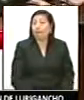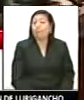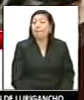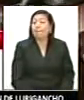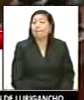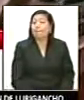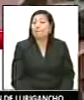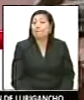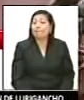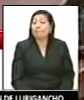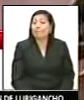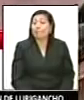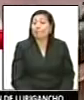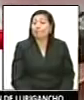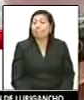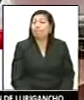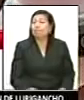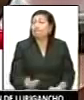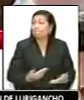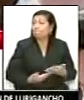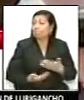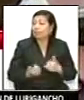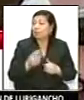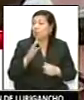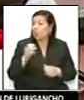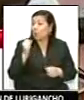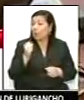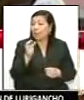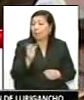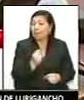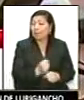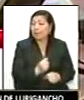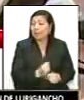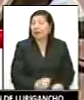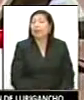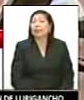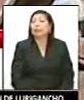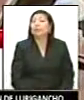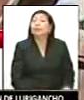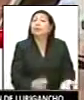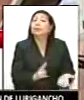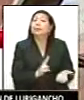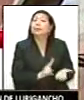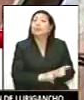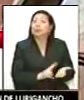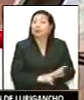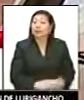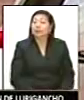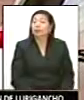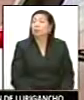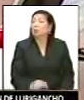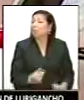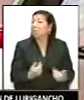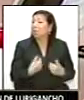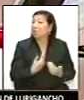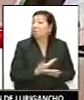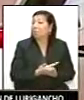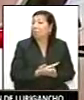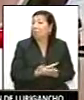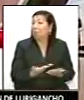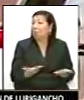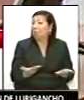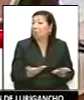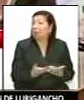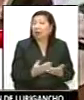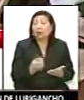esta restitución de los derechos de los trabajadores de la seguridad social no tiene nada que ver con